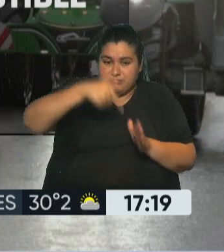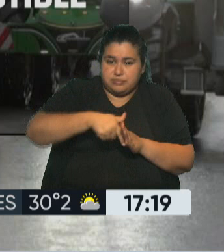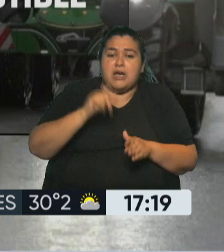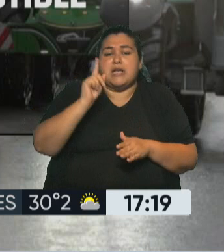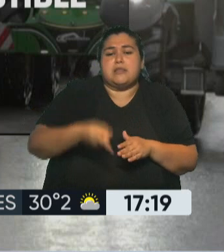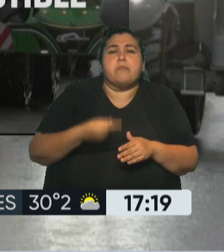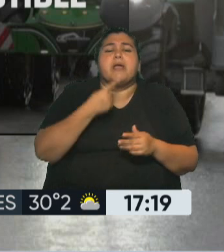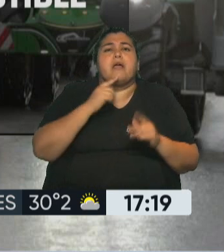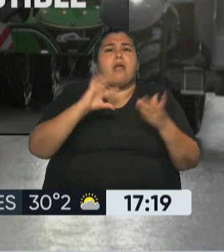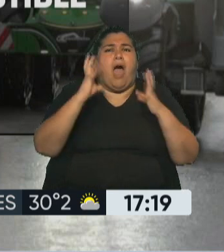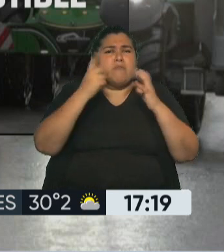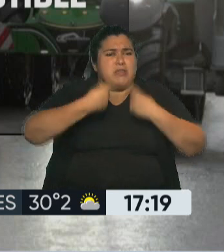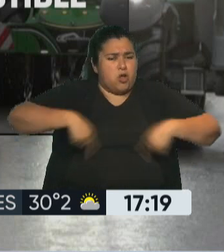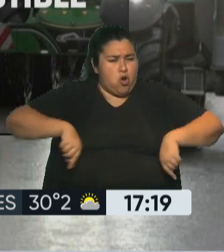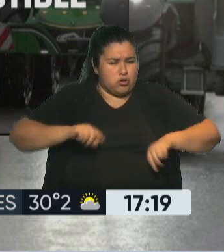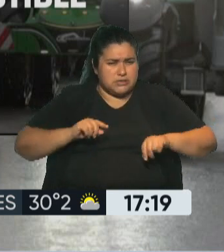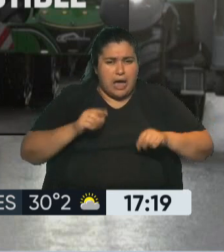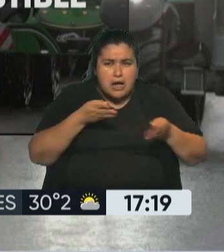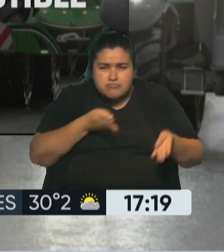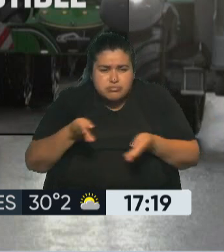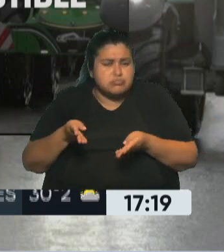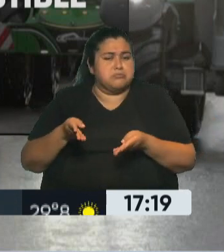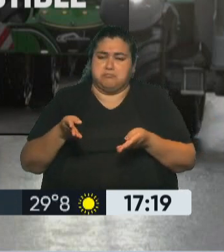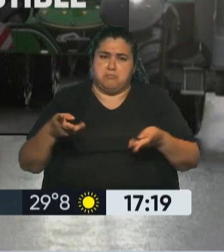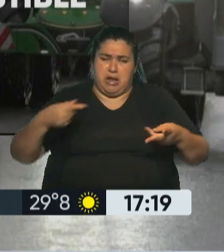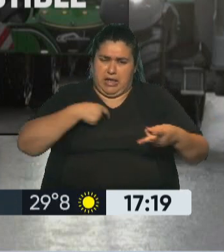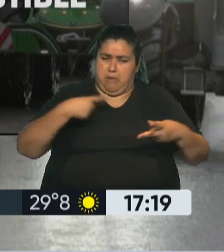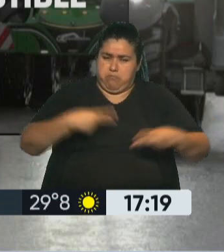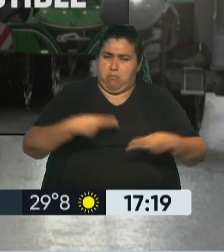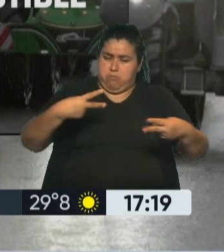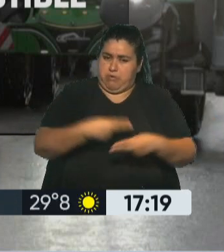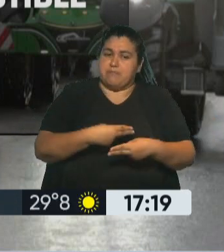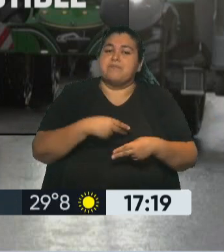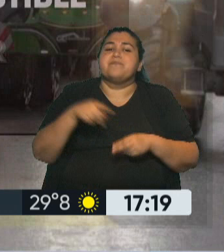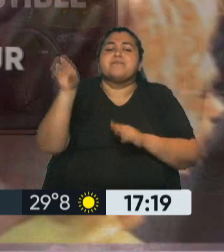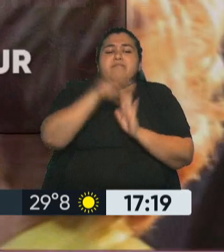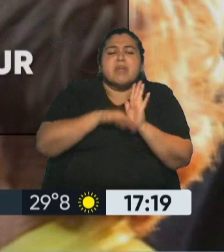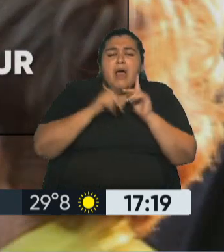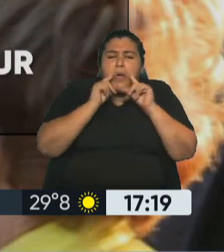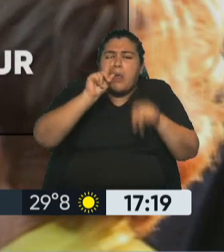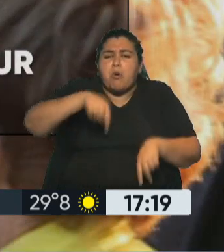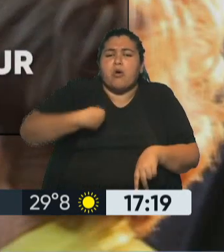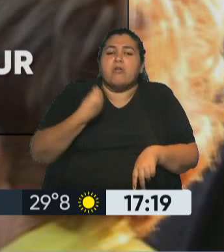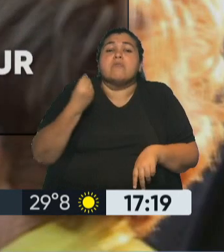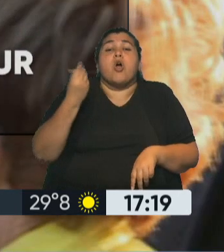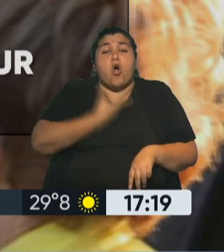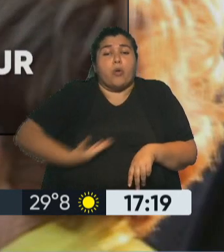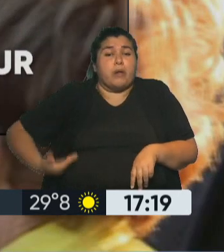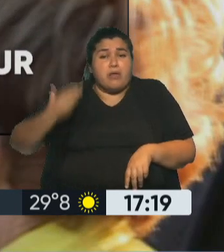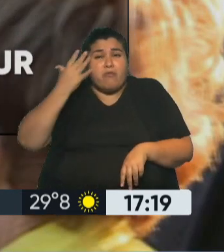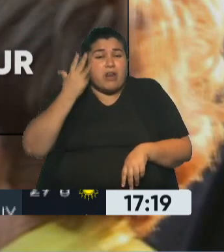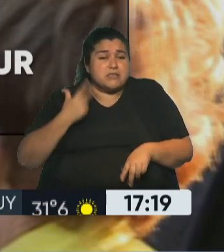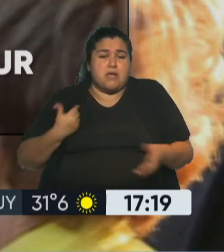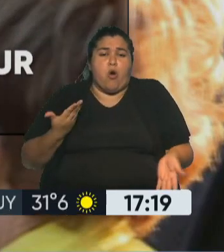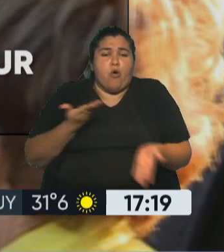medioambientales. ¿Qué está ofreciéndoles entonces a partir de estos reclamos que hacen los agricultores franceses? ¿Qué ofrece el gobierno francés?